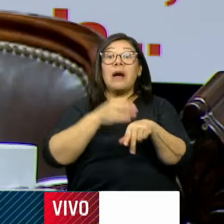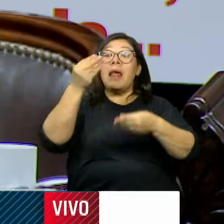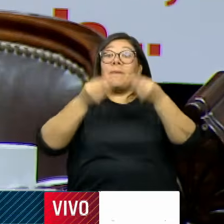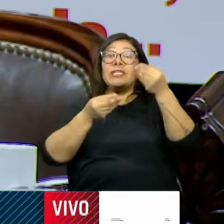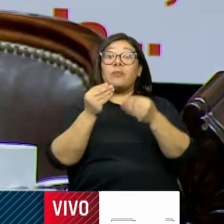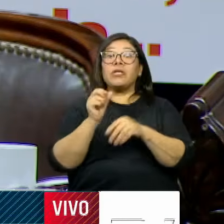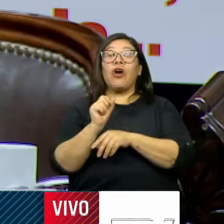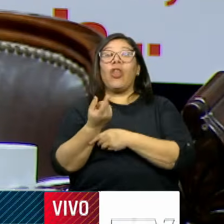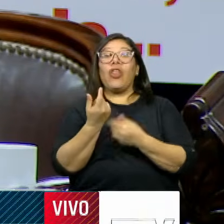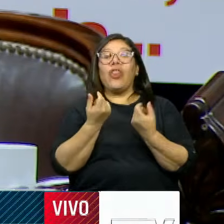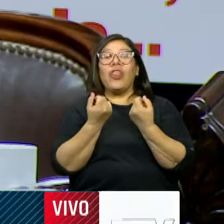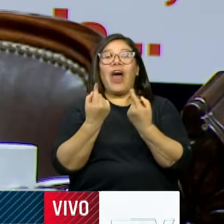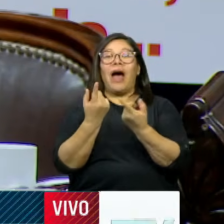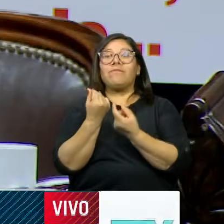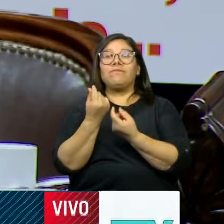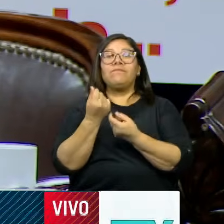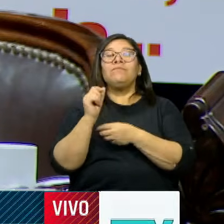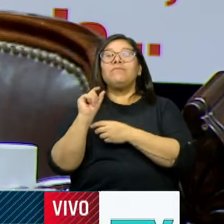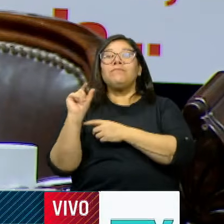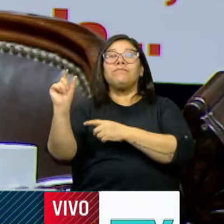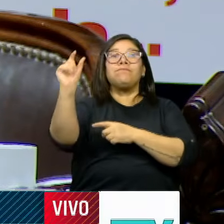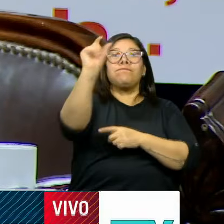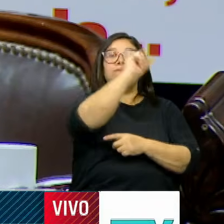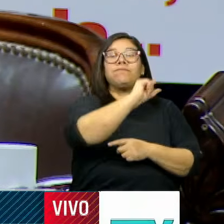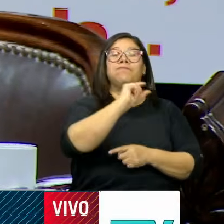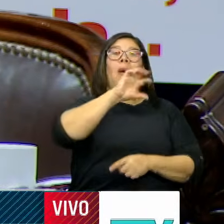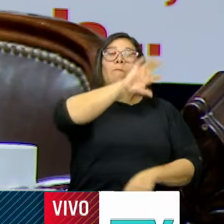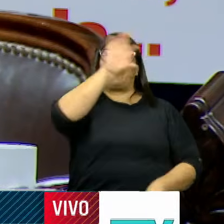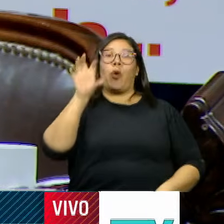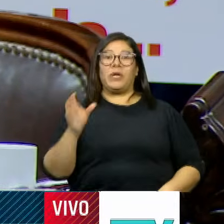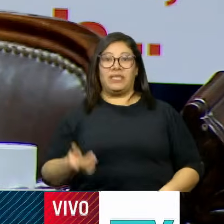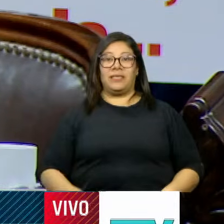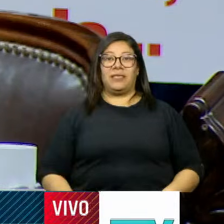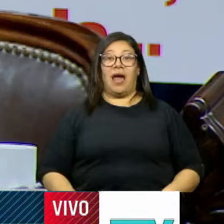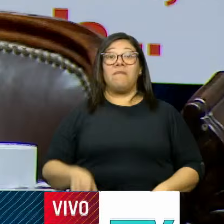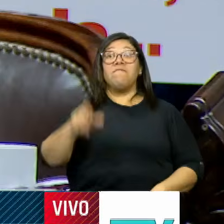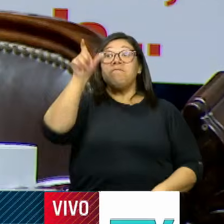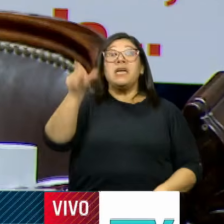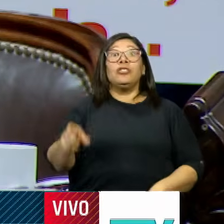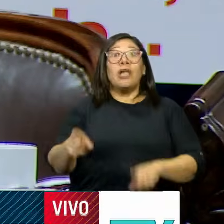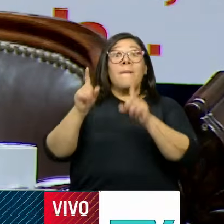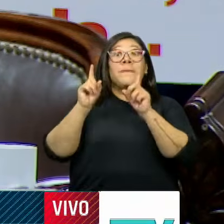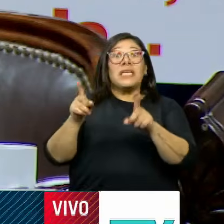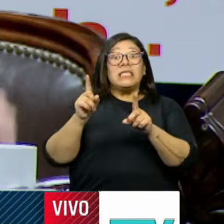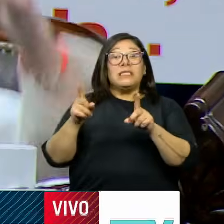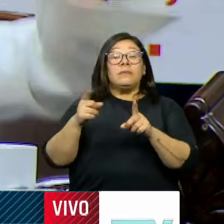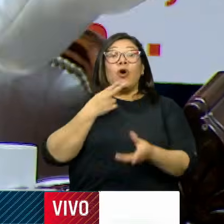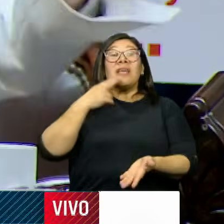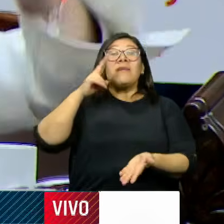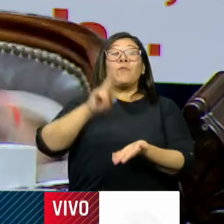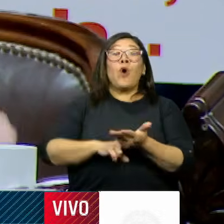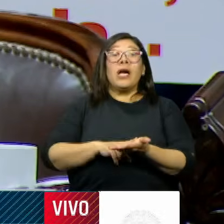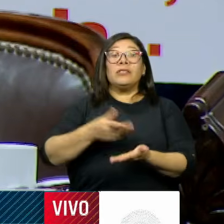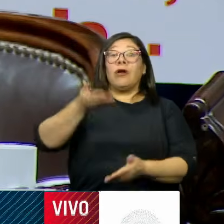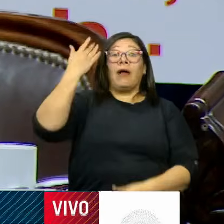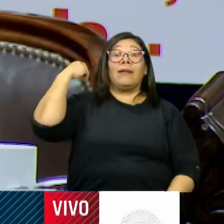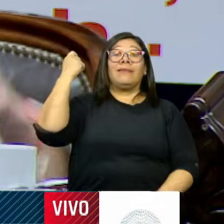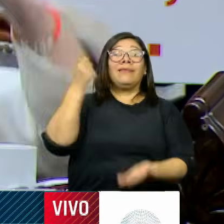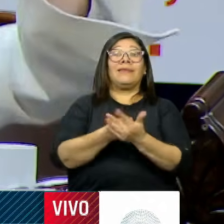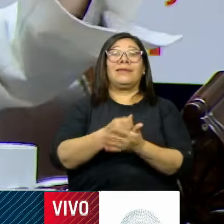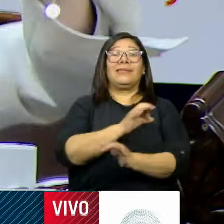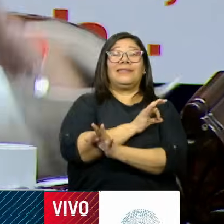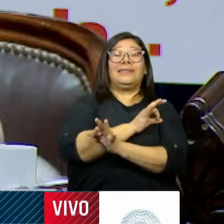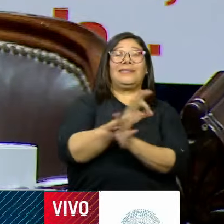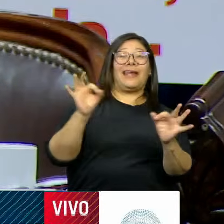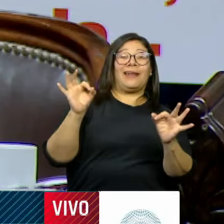recaudación, una persona que confesó durante 25 años haber evadido impuestos a un periodista. Y sin embargo,